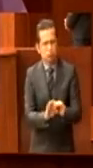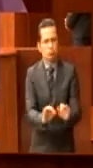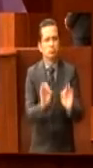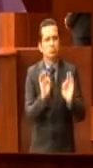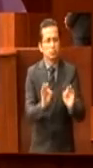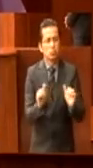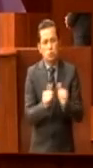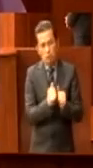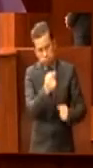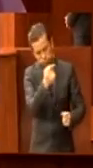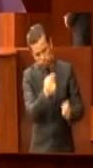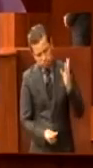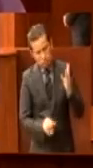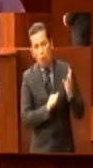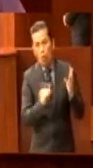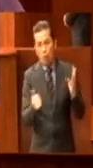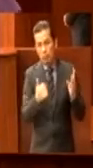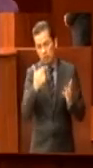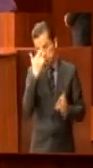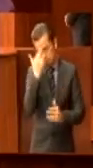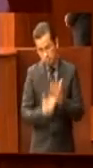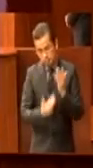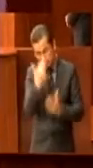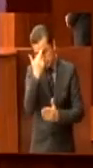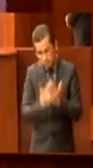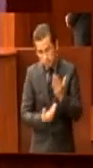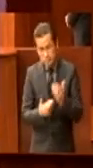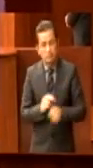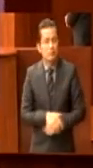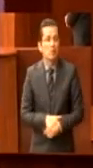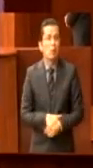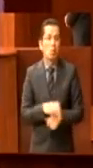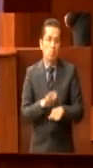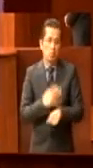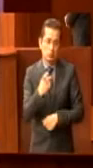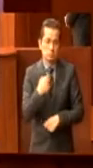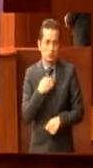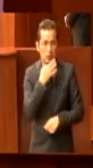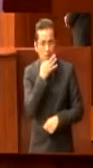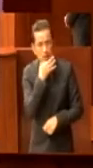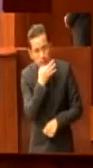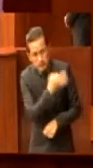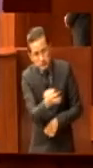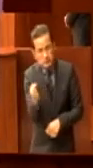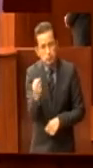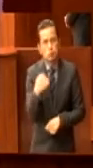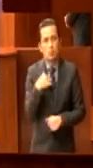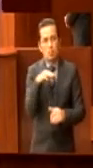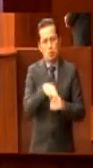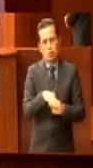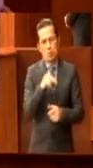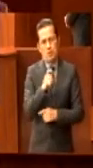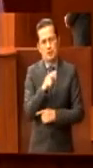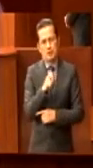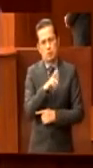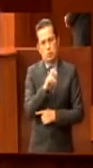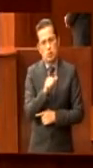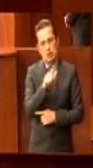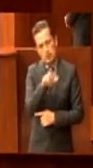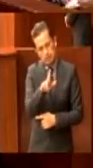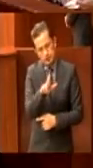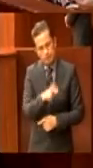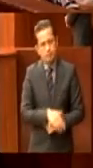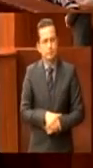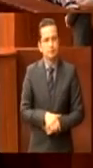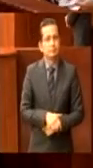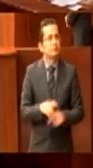otras infracciones que se plantean por lo tanto anunció que emitir un voto particular es